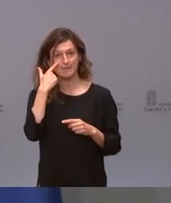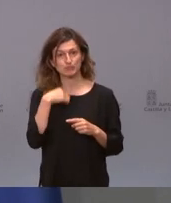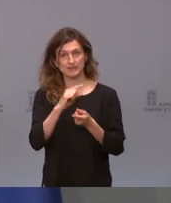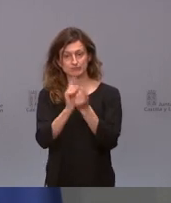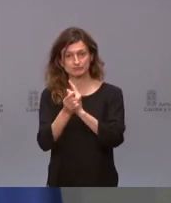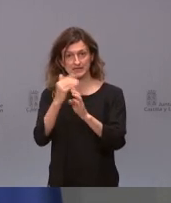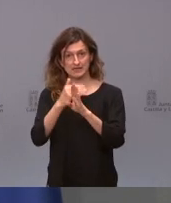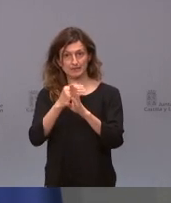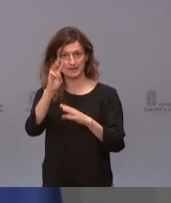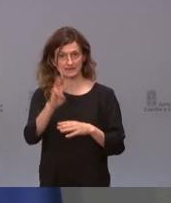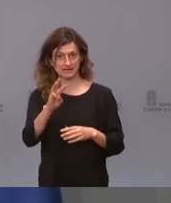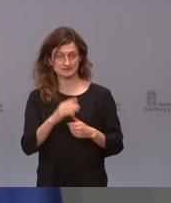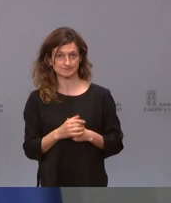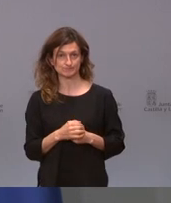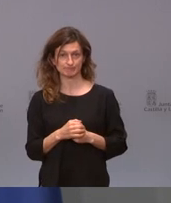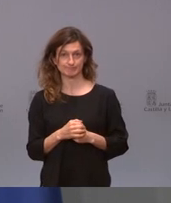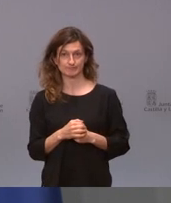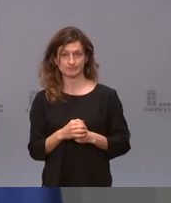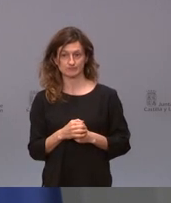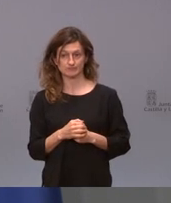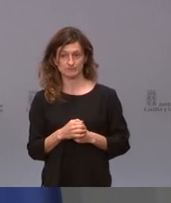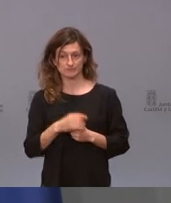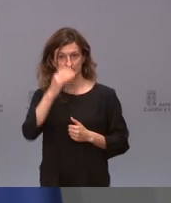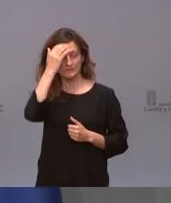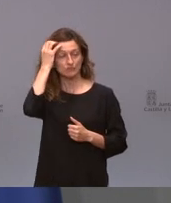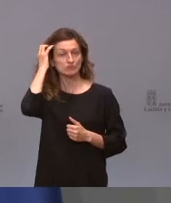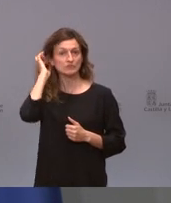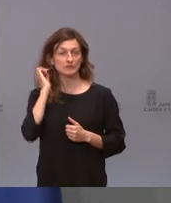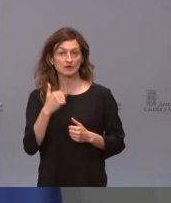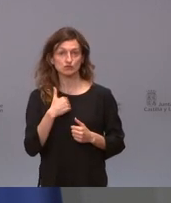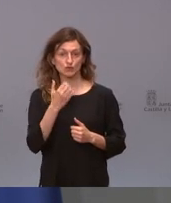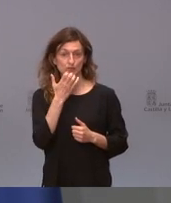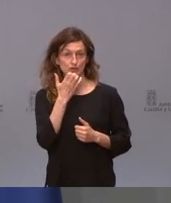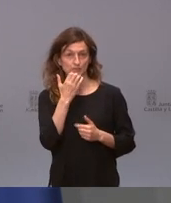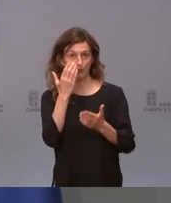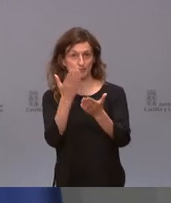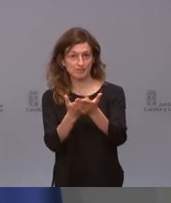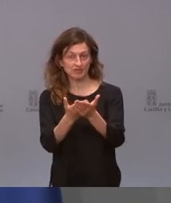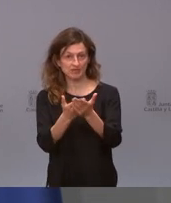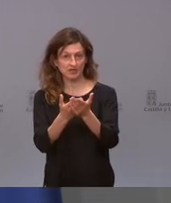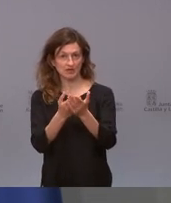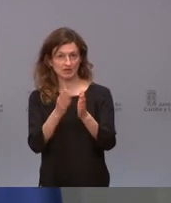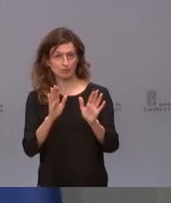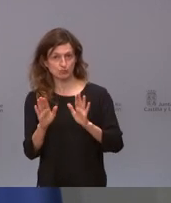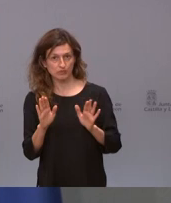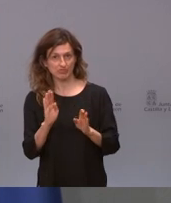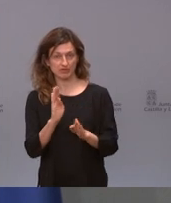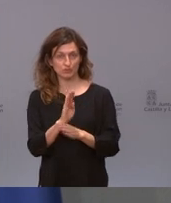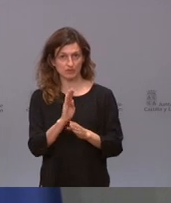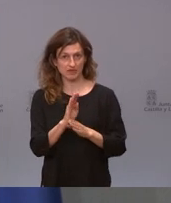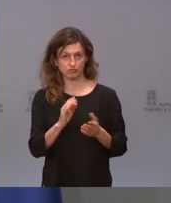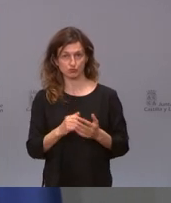a nivel a nivel 3 pero yo por ejemplo les pido que tengan mucha prudencia que no es